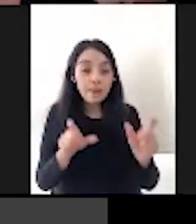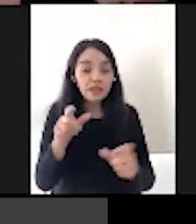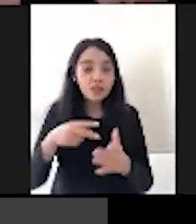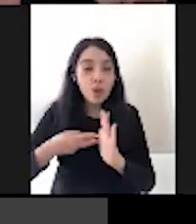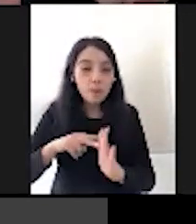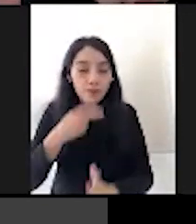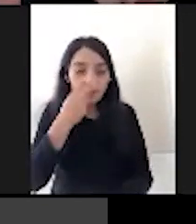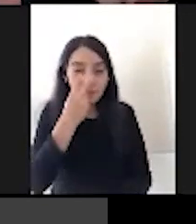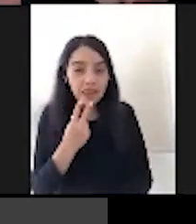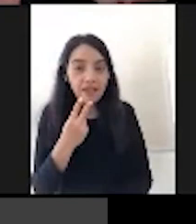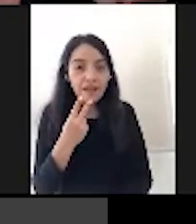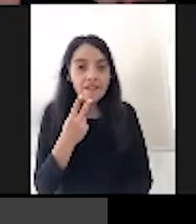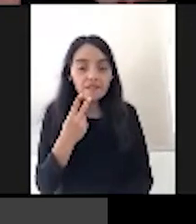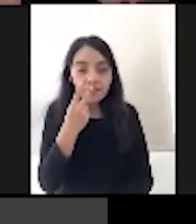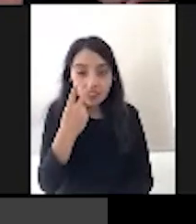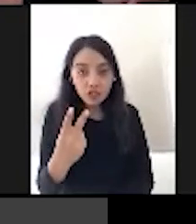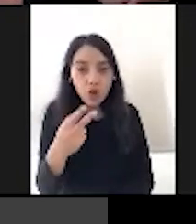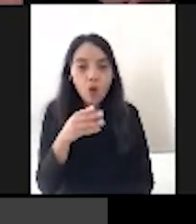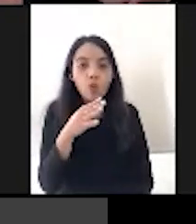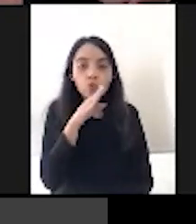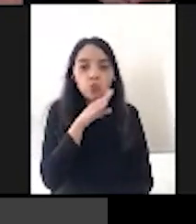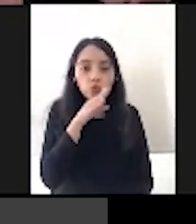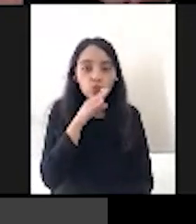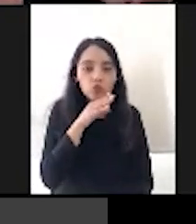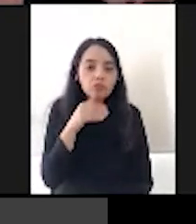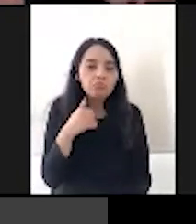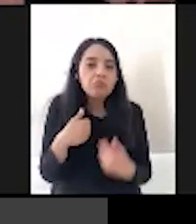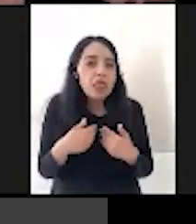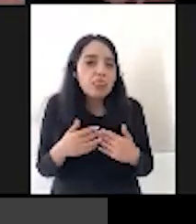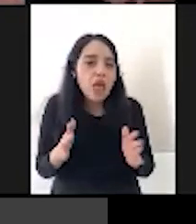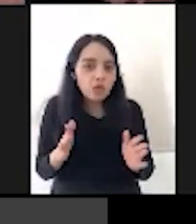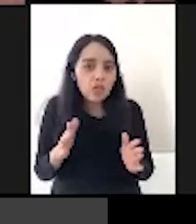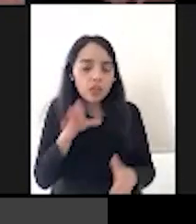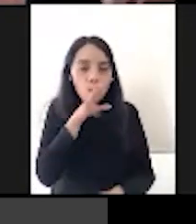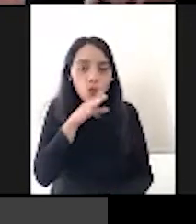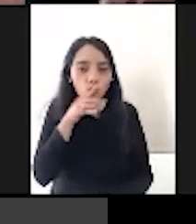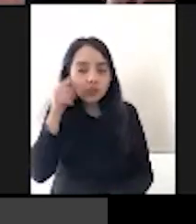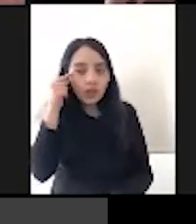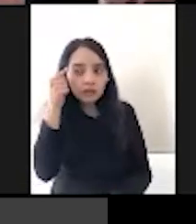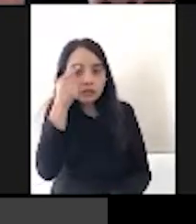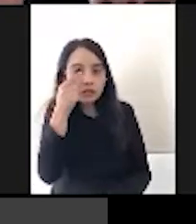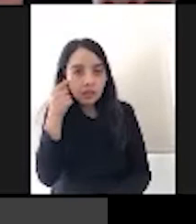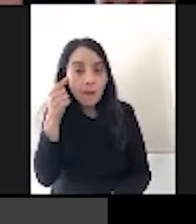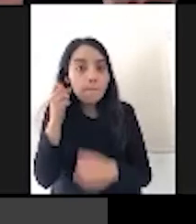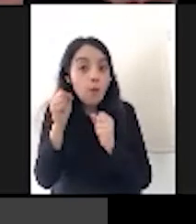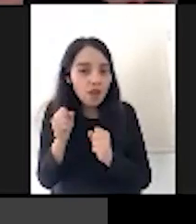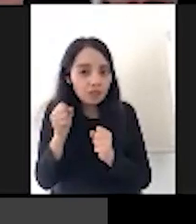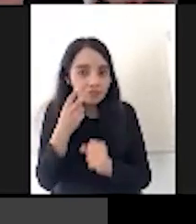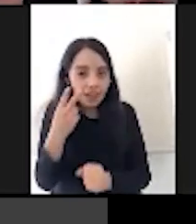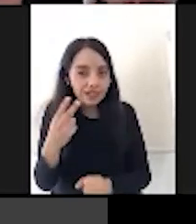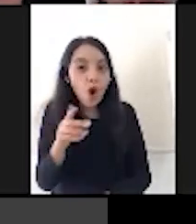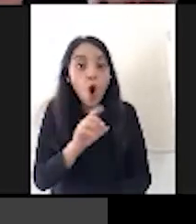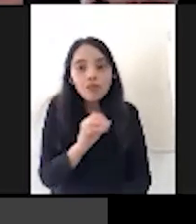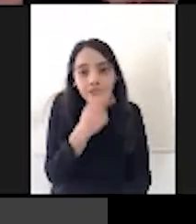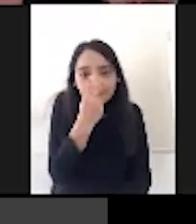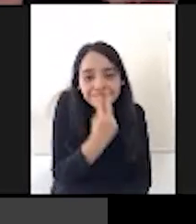usan espontáneamente las regiones que aún tienen función visual para ver. Si no lo vieran, si no lo hicieran, serían ciegas en el fondo. Nos